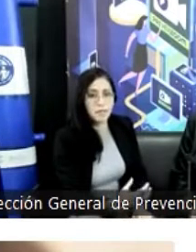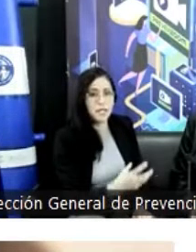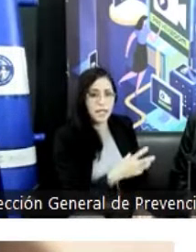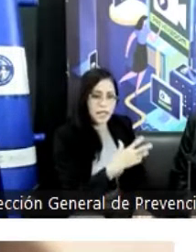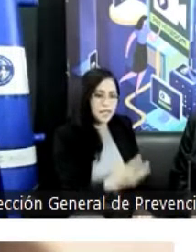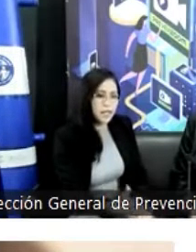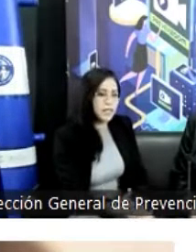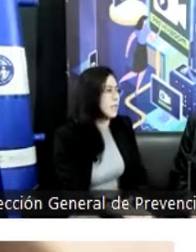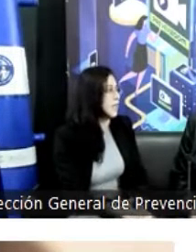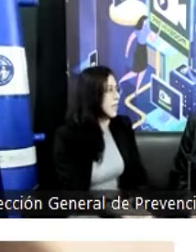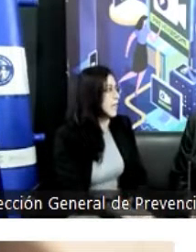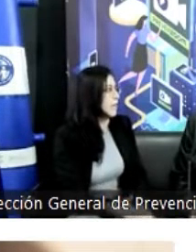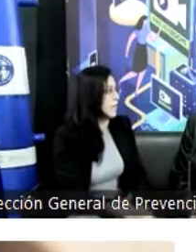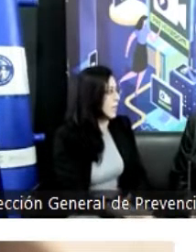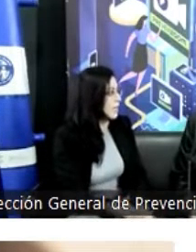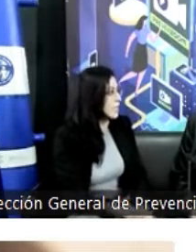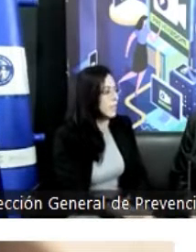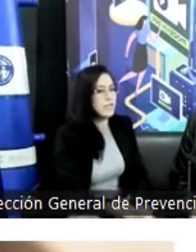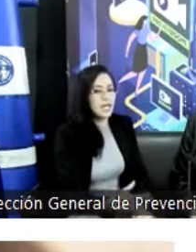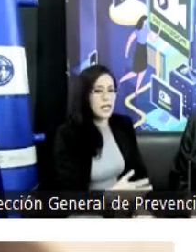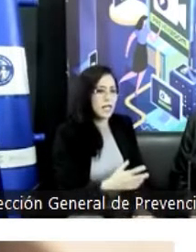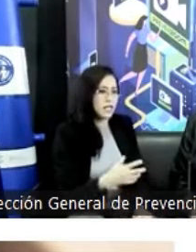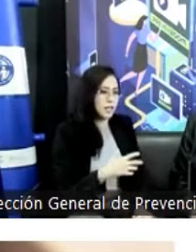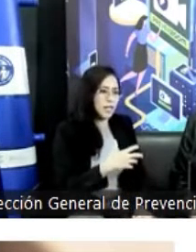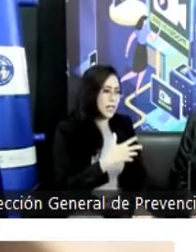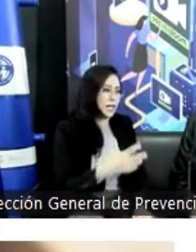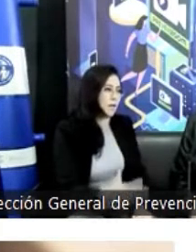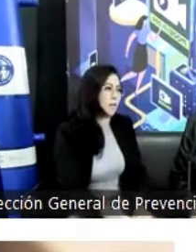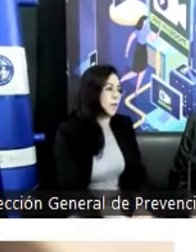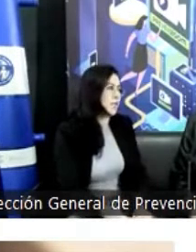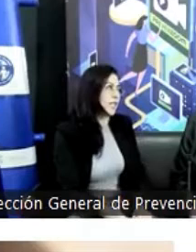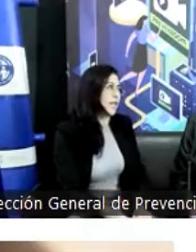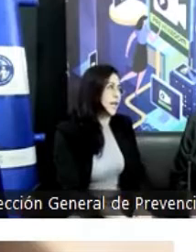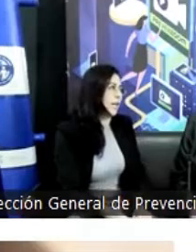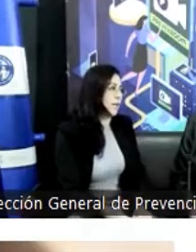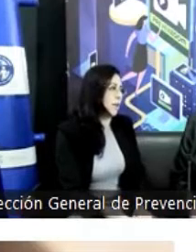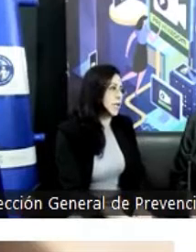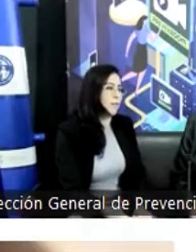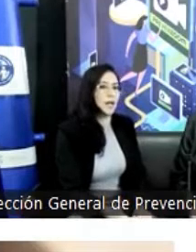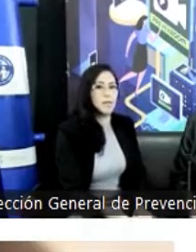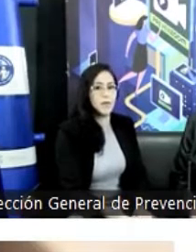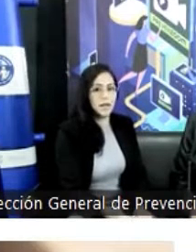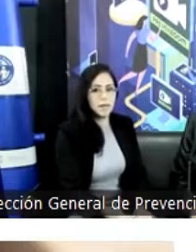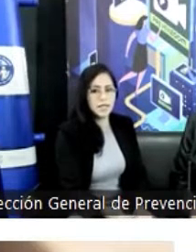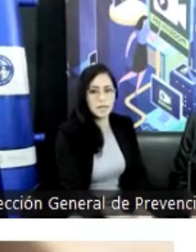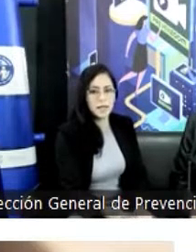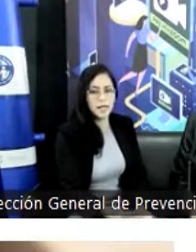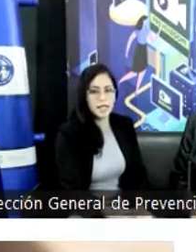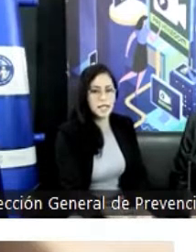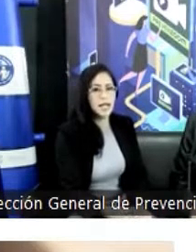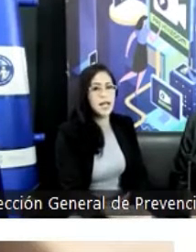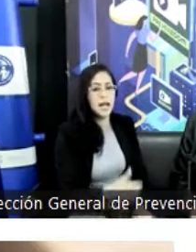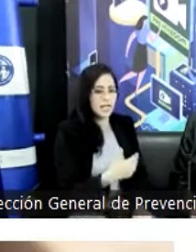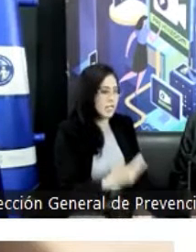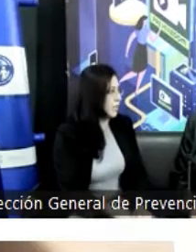necesariamente especialistas en la materia de adicciones y que es una técnica que podemos acercar a la población para poder precisamente